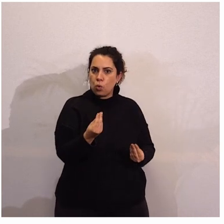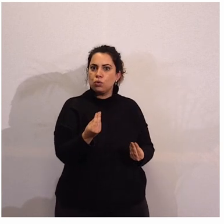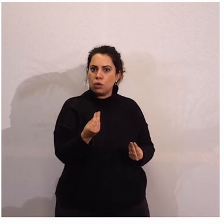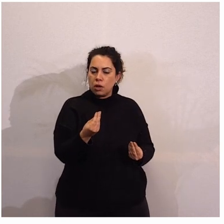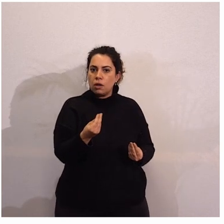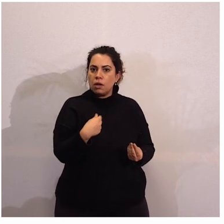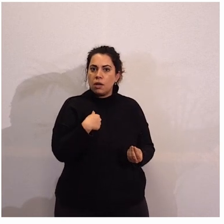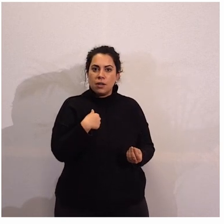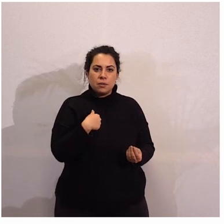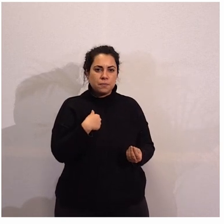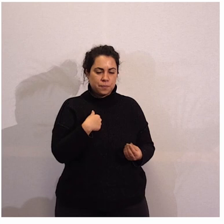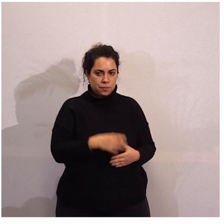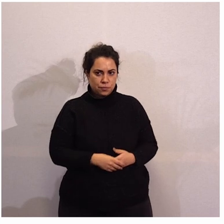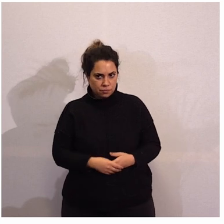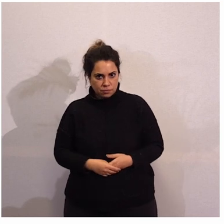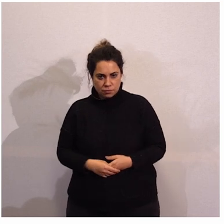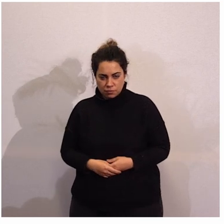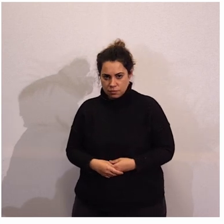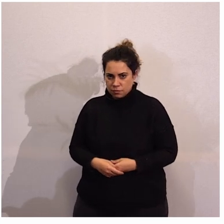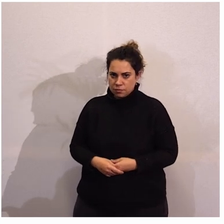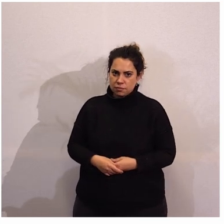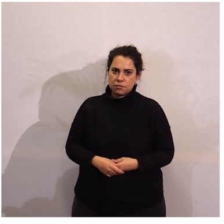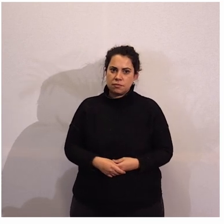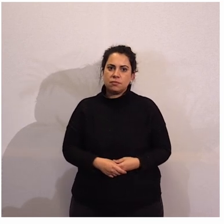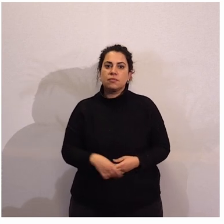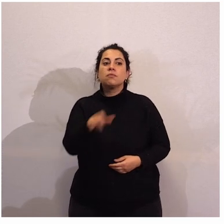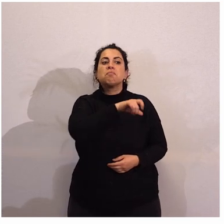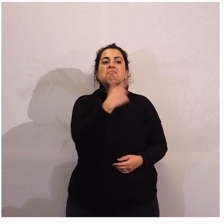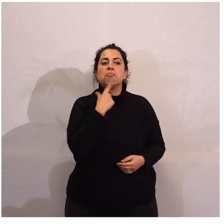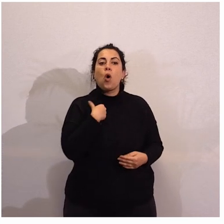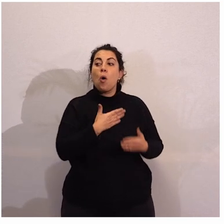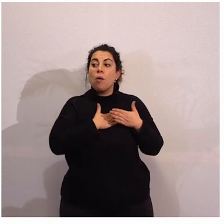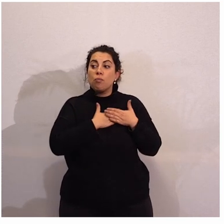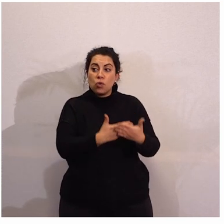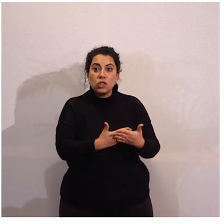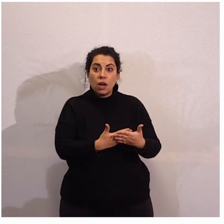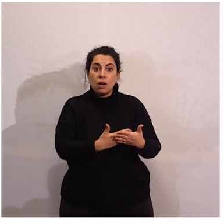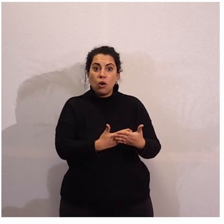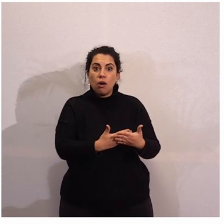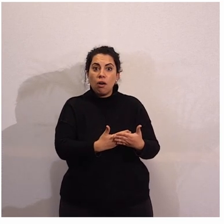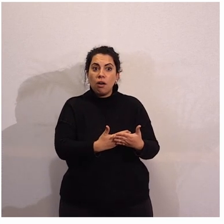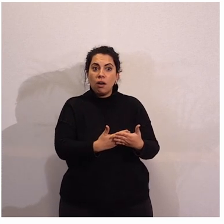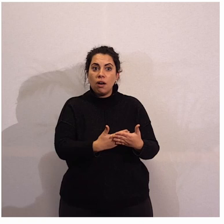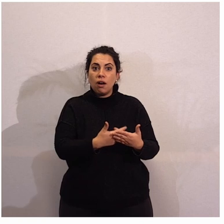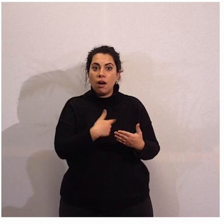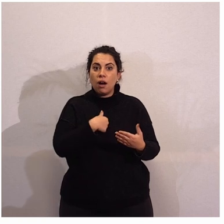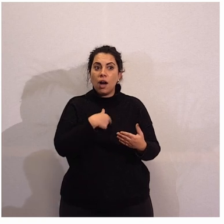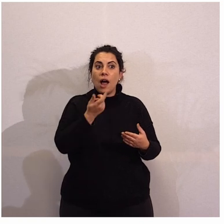A mí cuando me dicen de hacer el voluntariado, a mí es en las